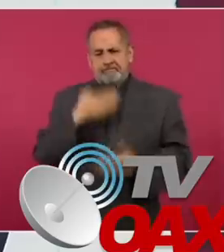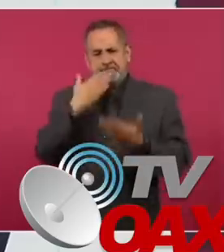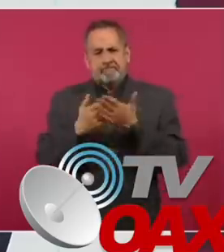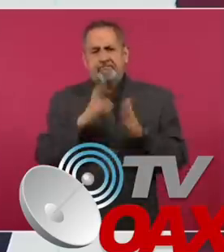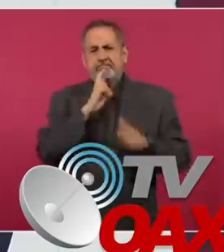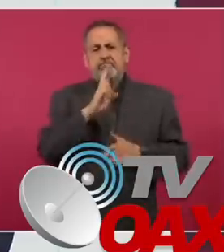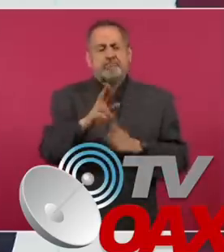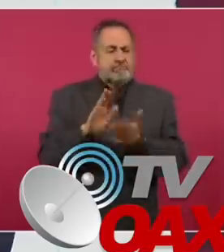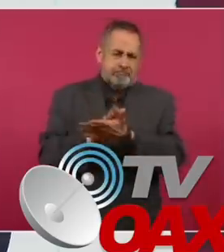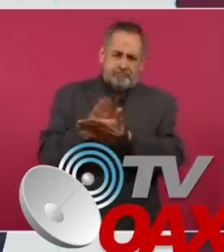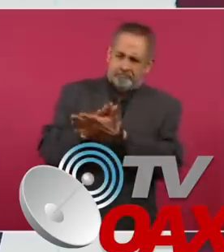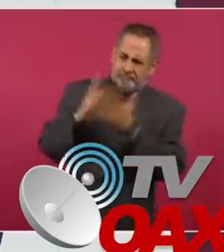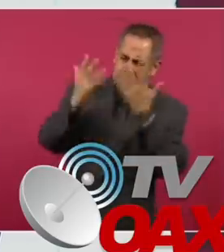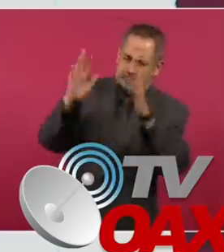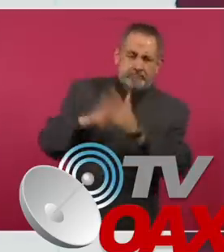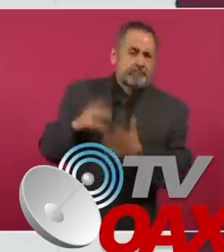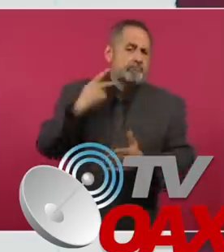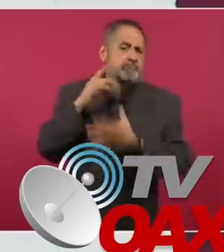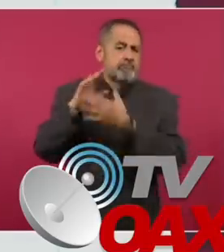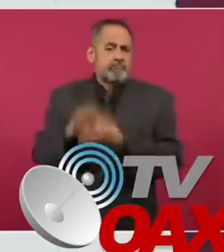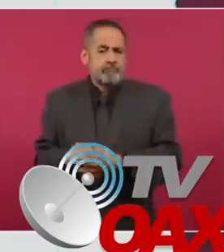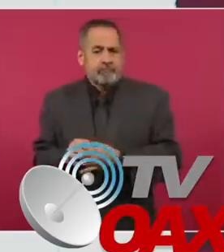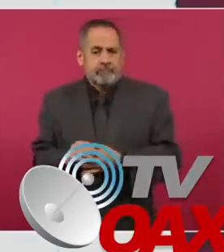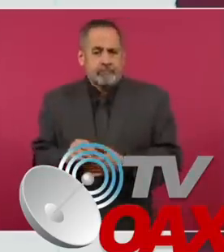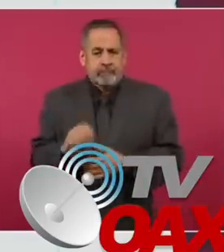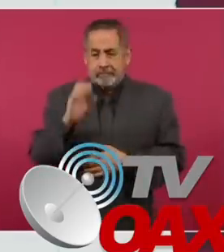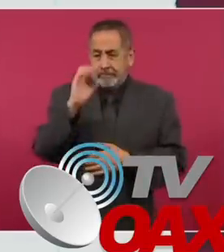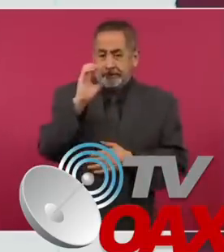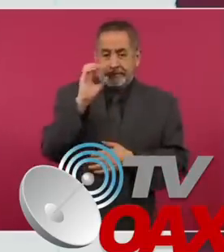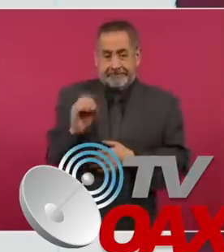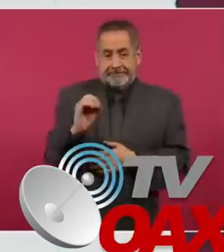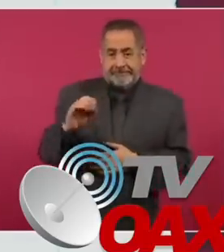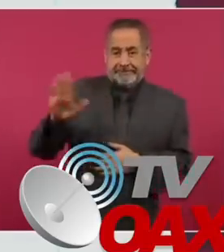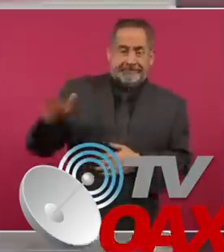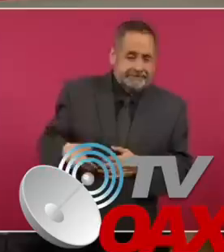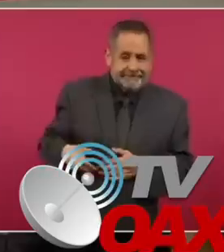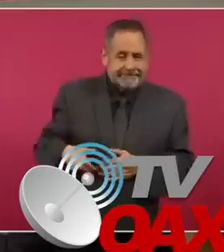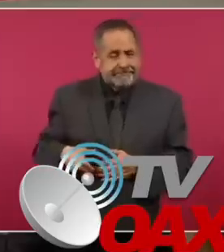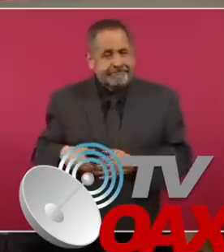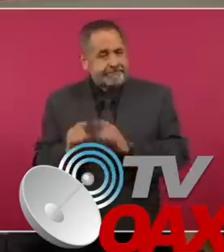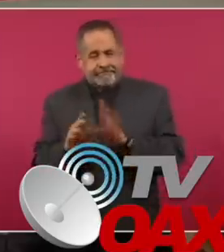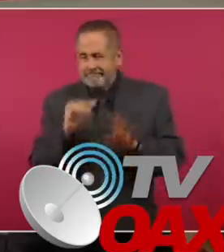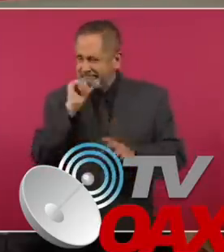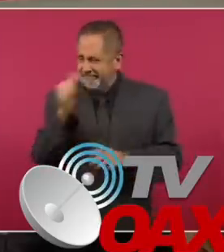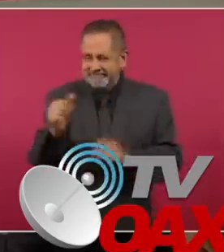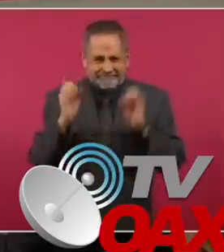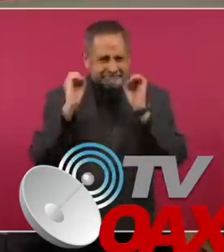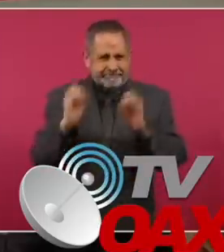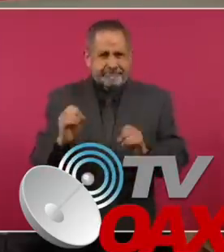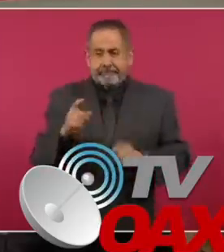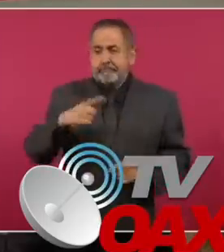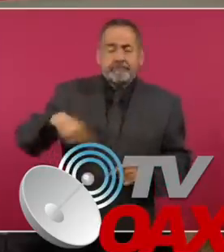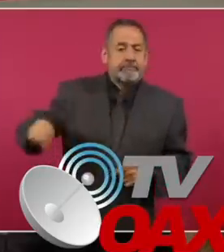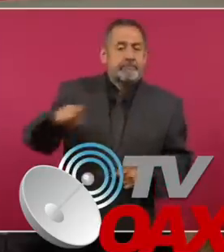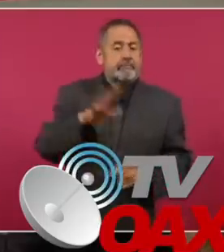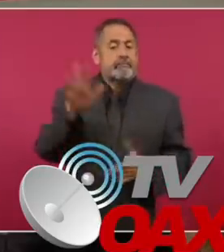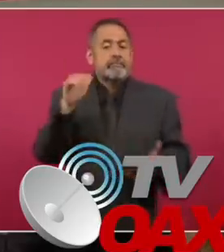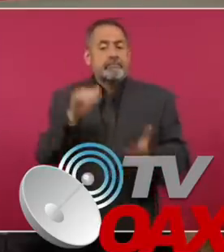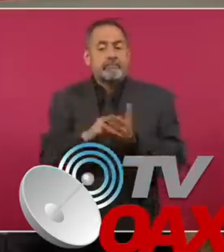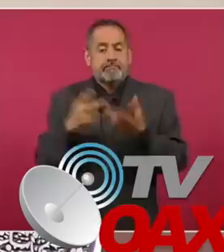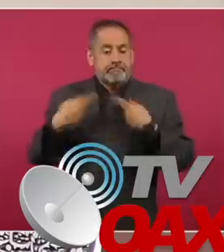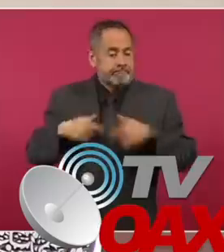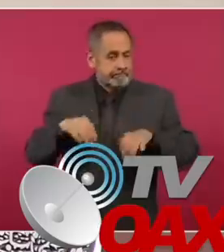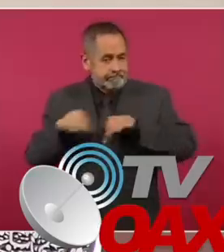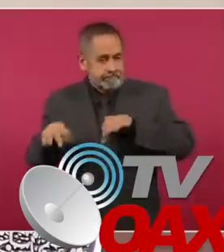reporte mucho la política de cero accidentes, pero lo más importante, del compromiso de más de 5.000